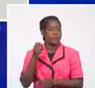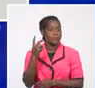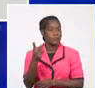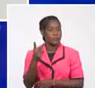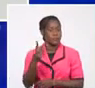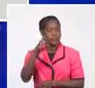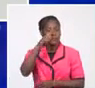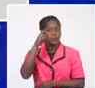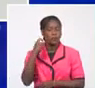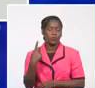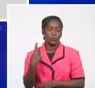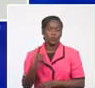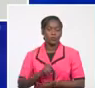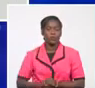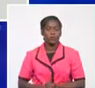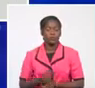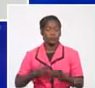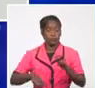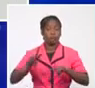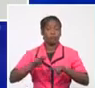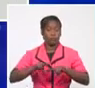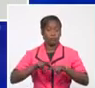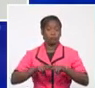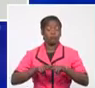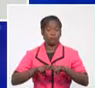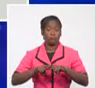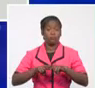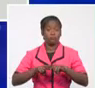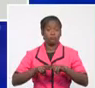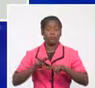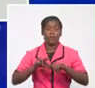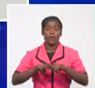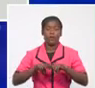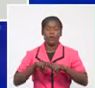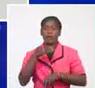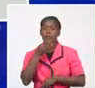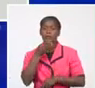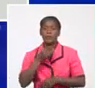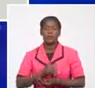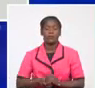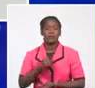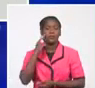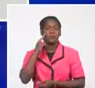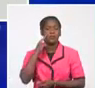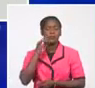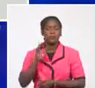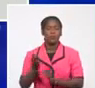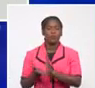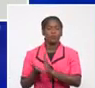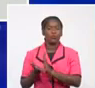1. De La Habana Vieja, con la tasa más elevada de Cuba